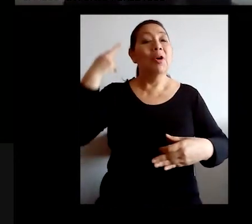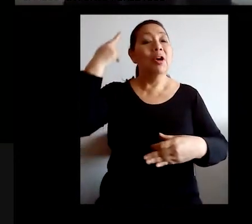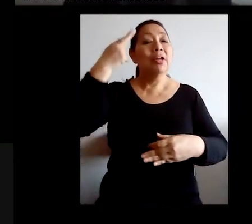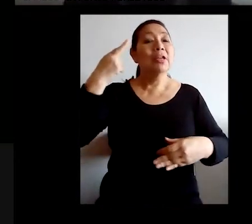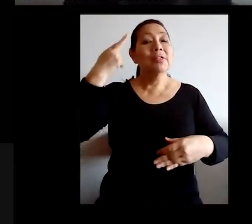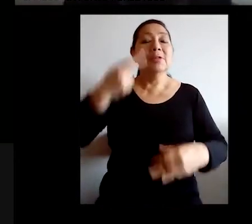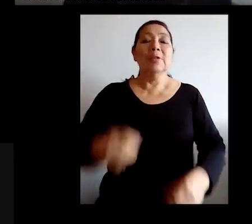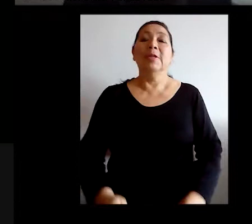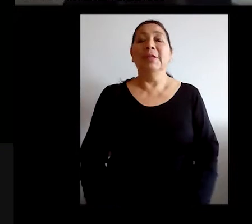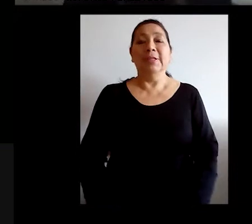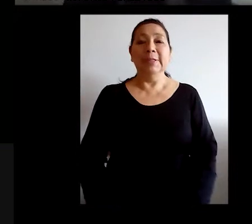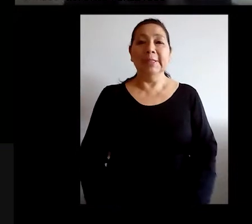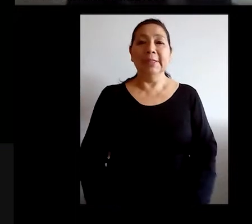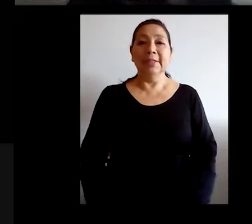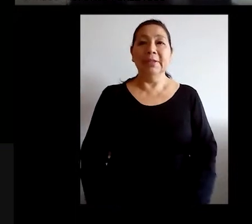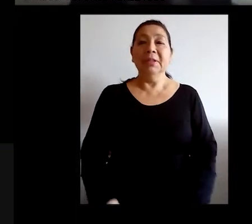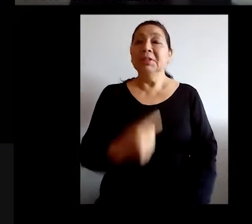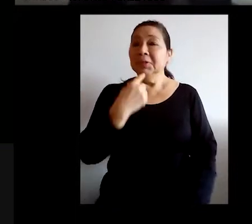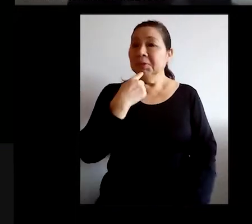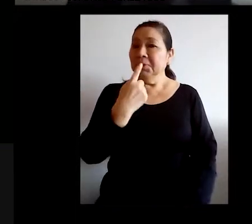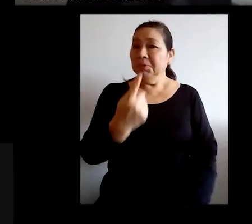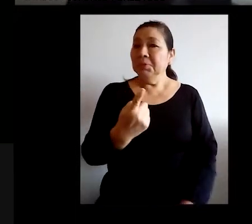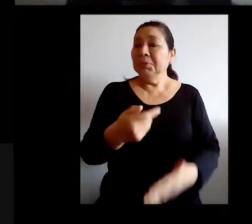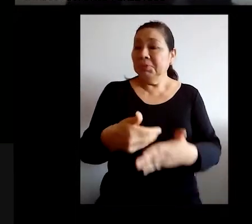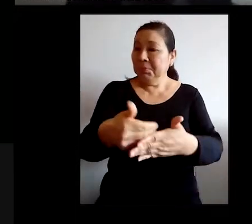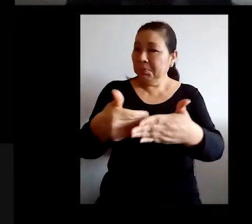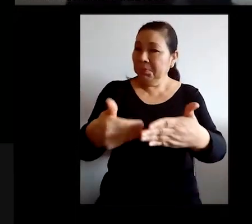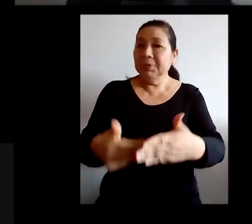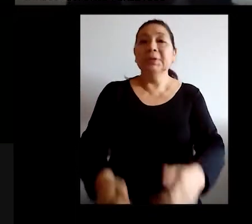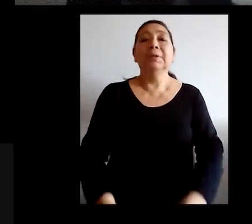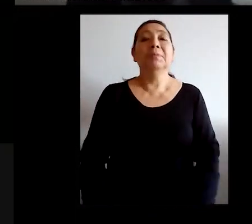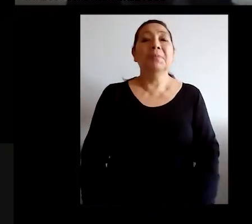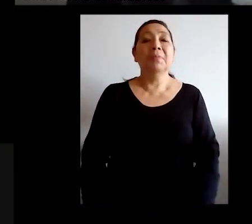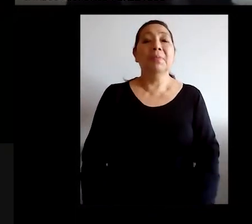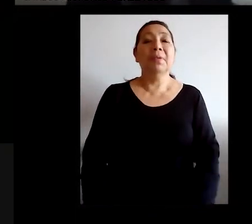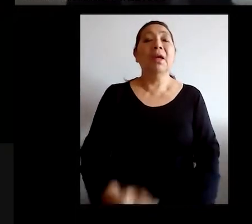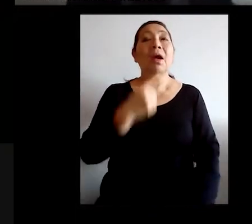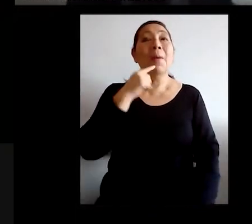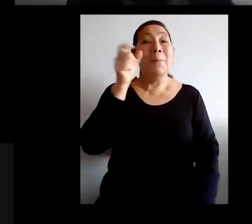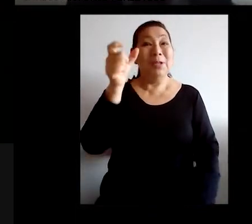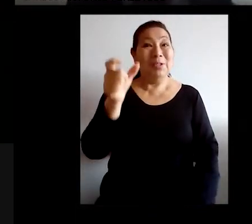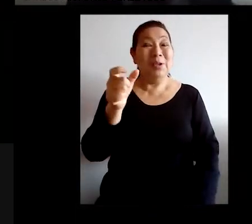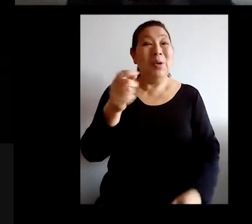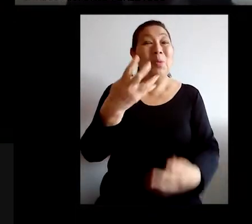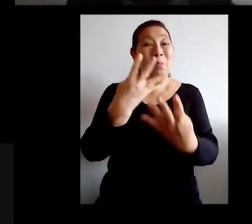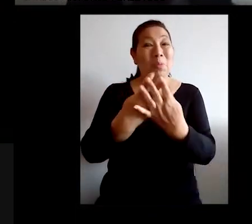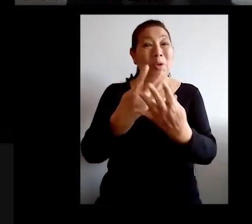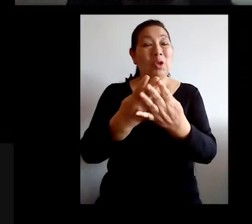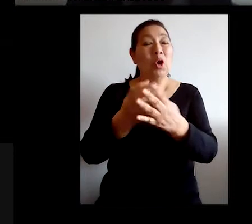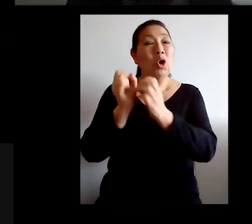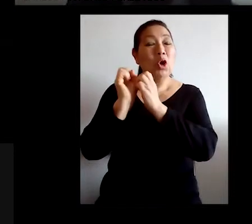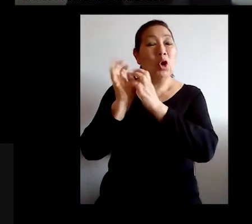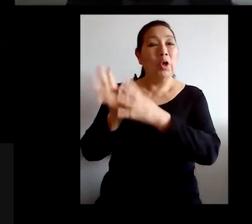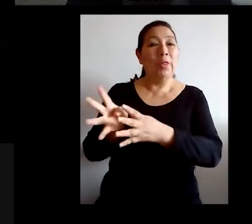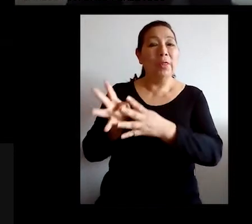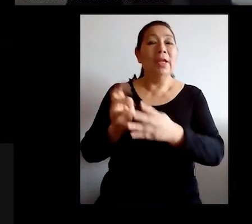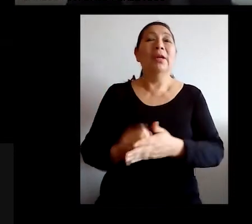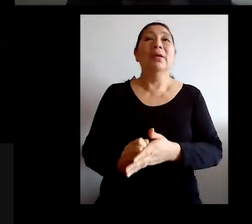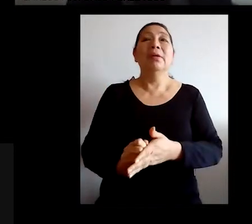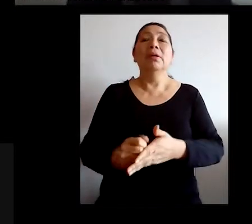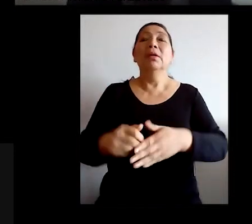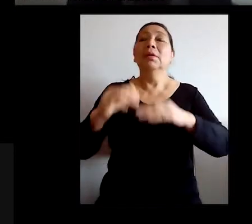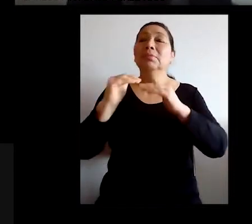razonable. Hago las precisiones pertinentes. Mi defendido ha sido procesado y condenado según